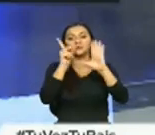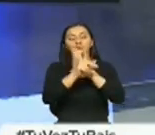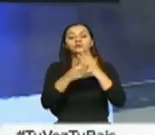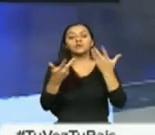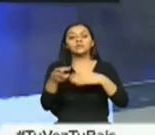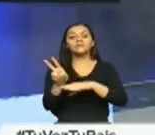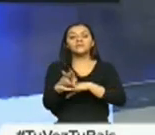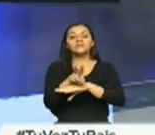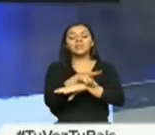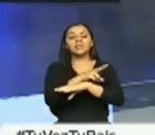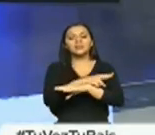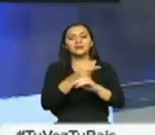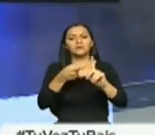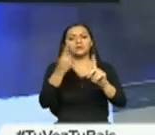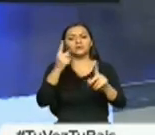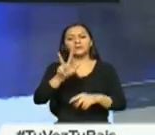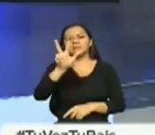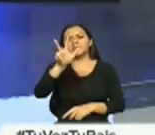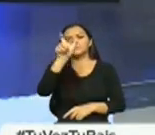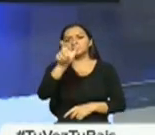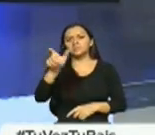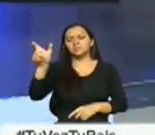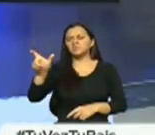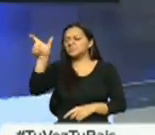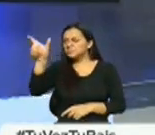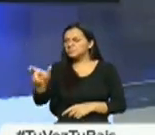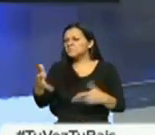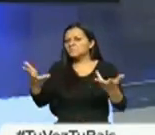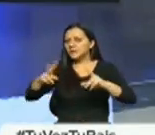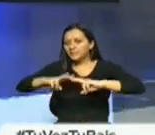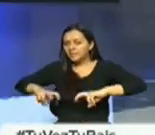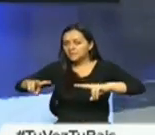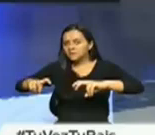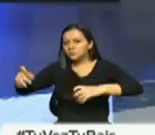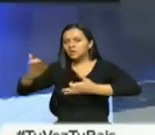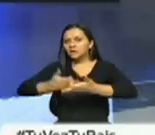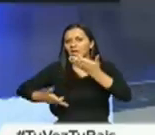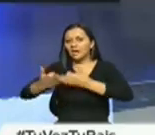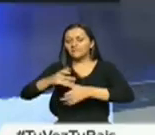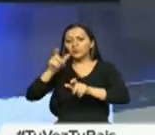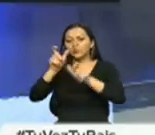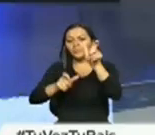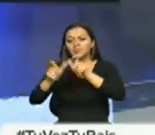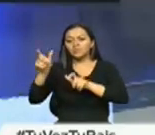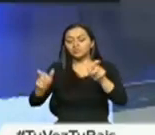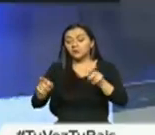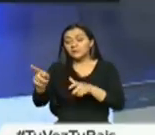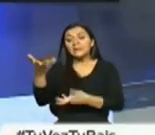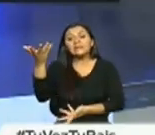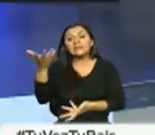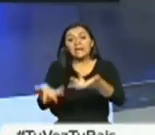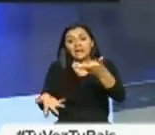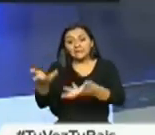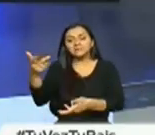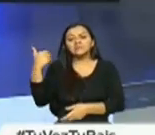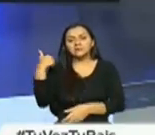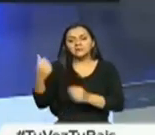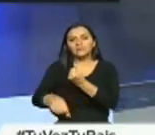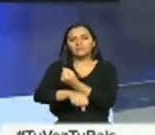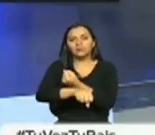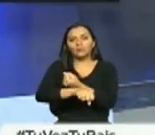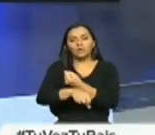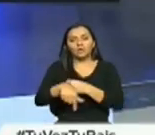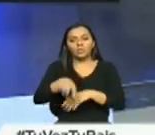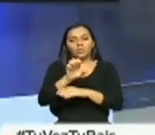la Fiscalía en contra de tres personas investigadas por delito de trata de personas, aspecto que presuntamente involucraría al